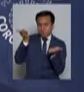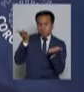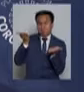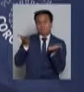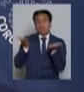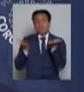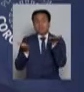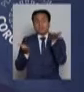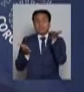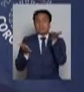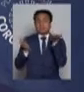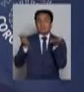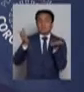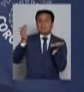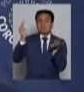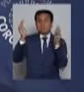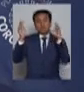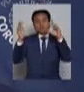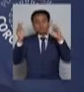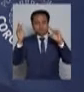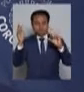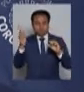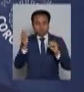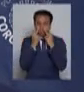tendencia constante a la disminución.